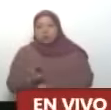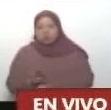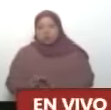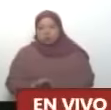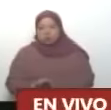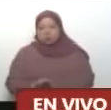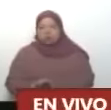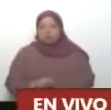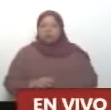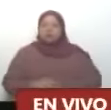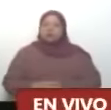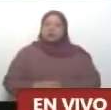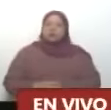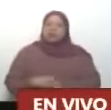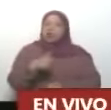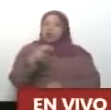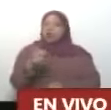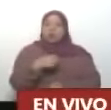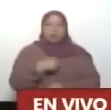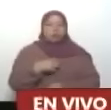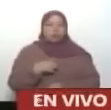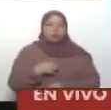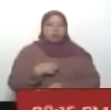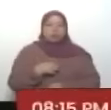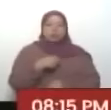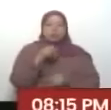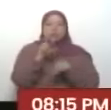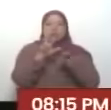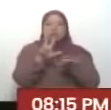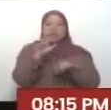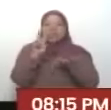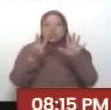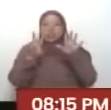96.33%. No,